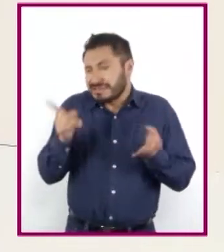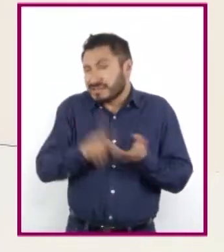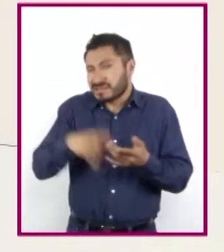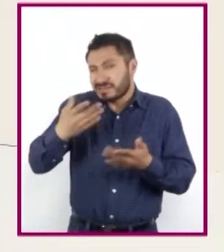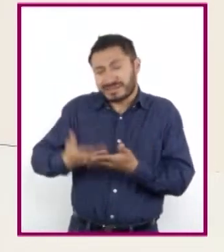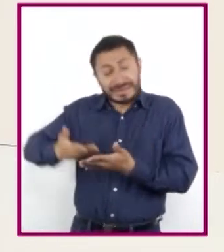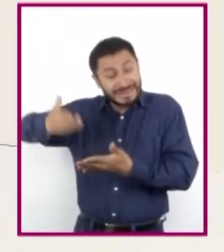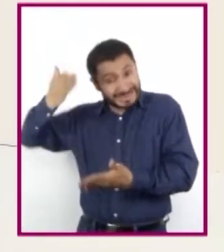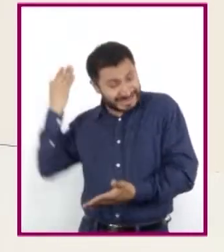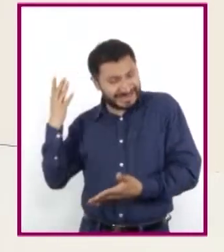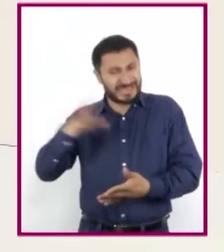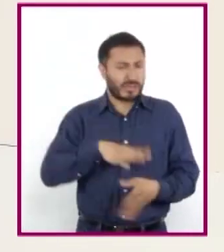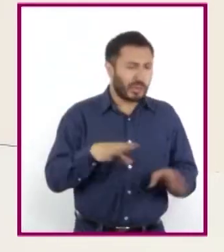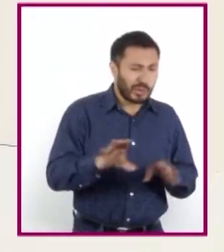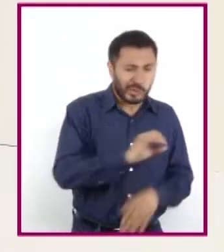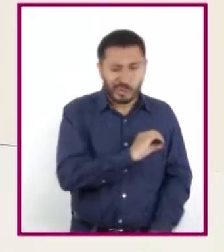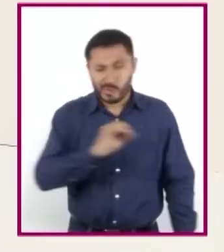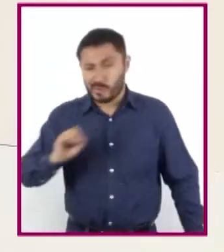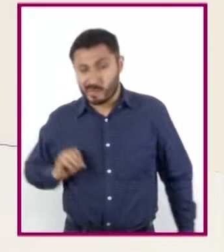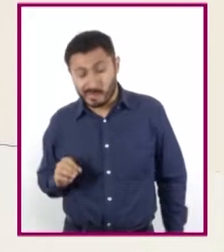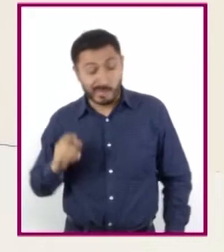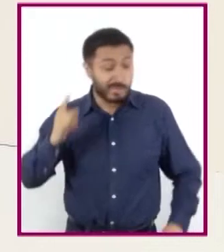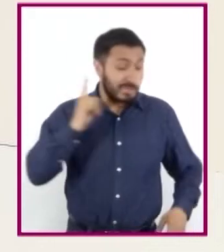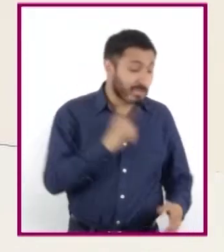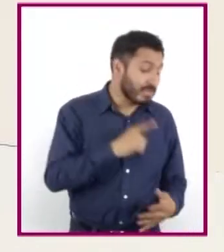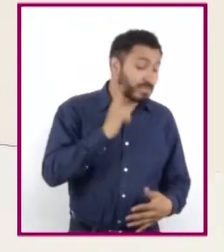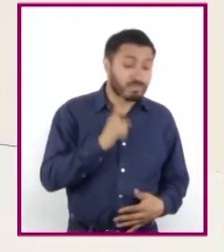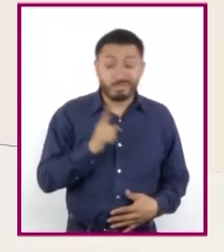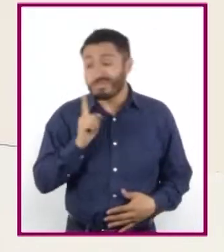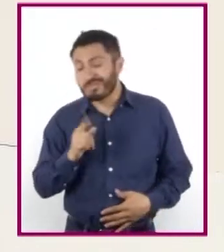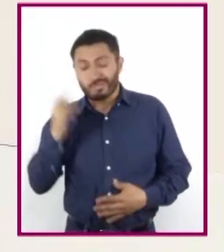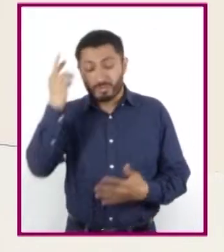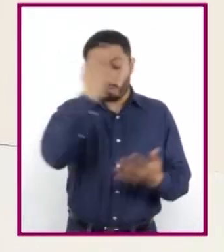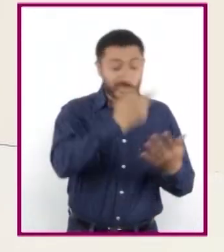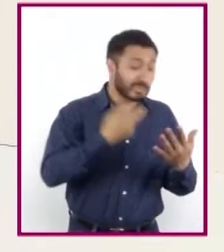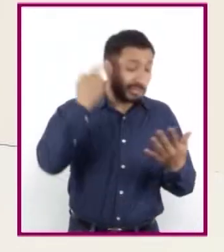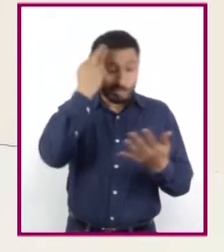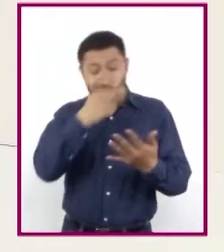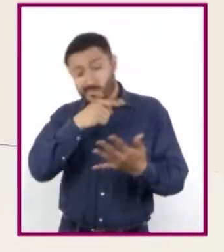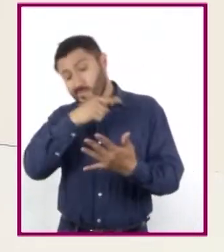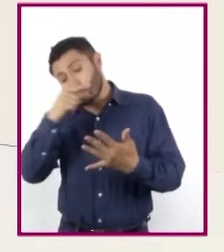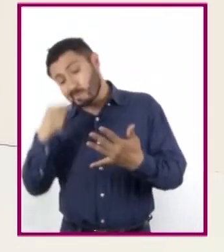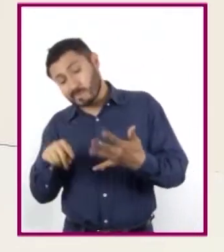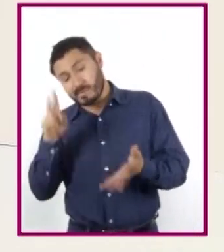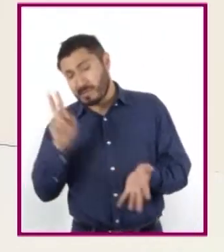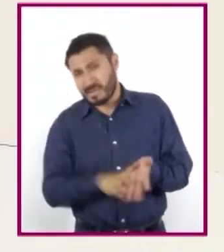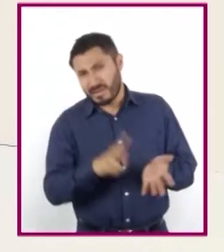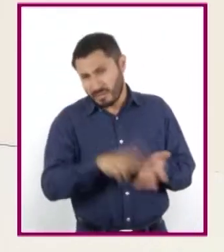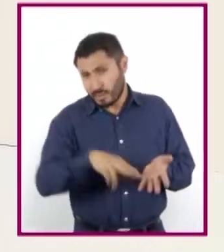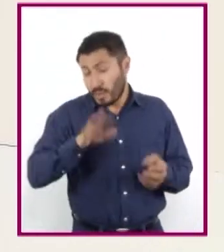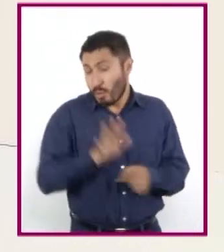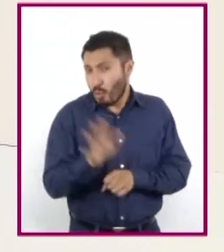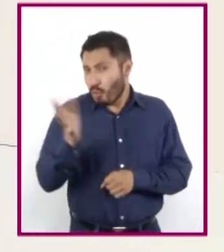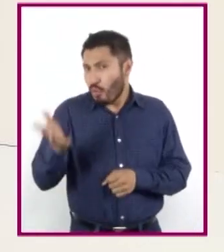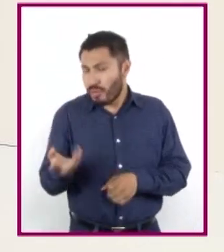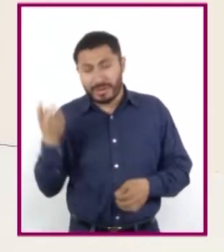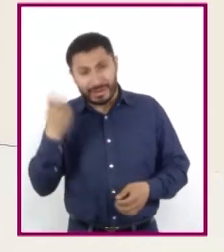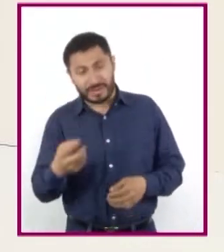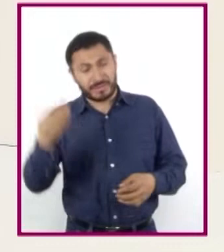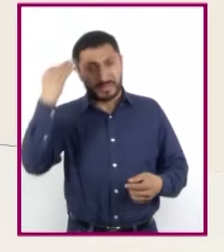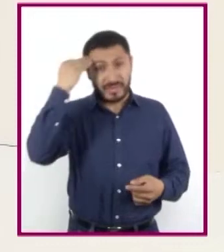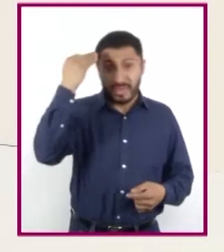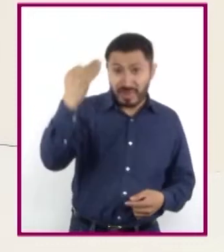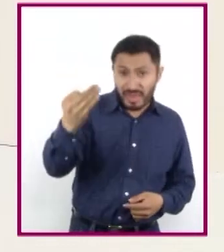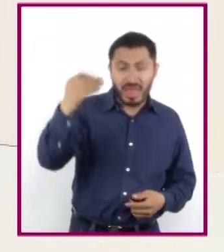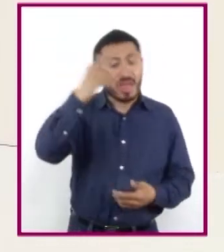a considerar cada uno de ellos según sus propios valores, que son precisamente los valores del tiempo